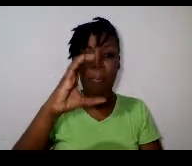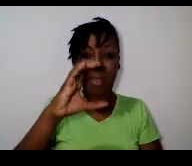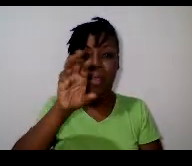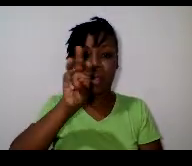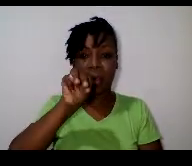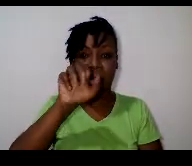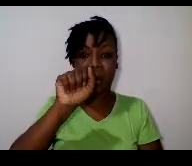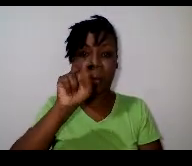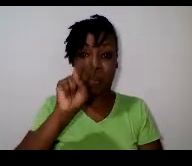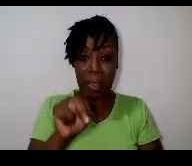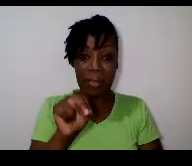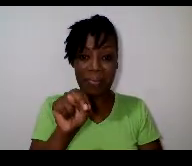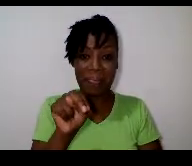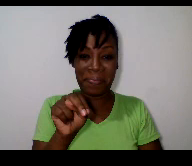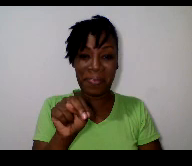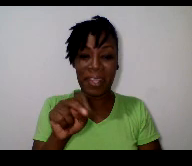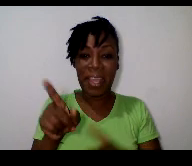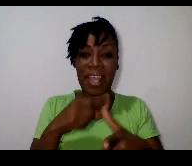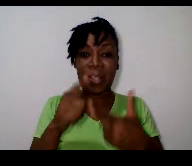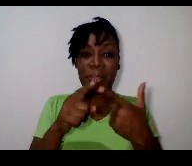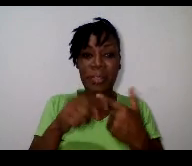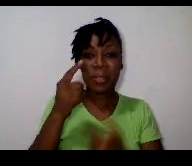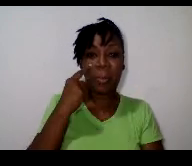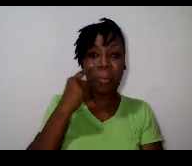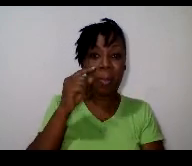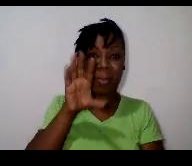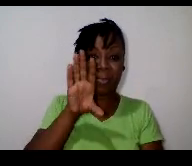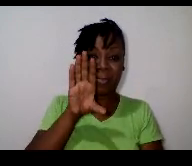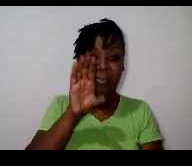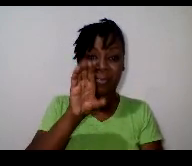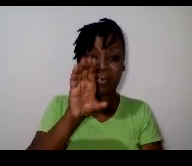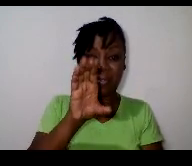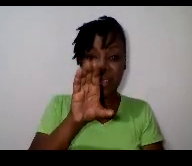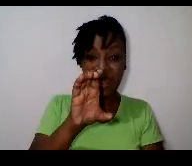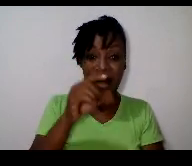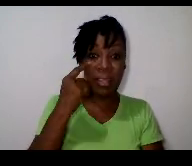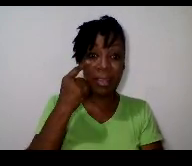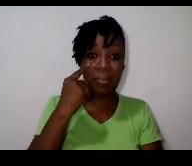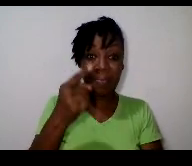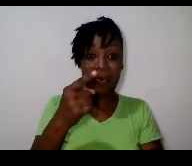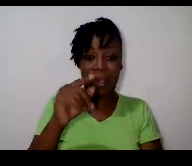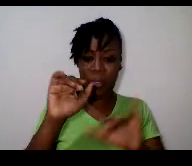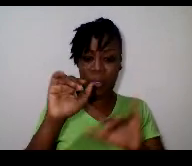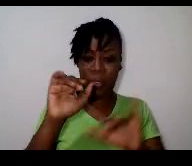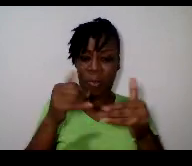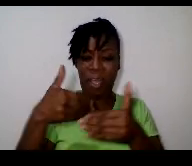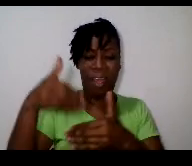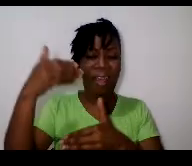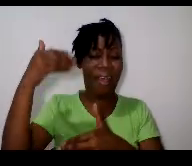Si tenemos a millennials observando la charla, es un juego que se jugaba en